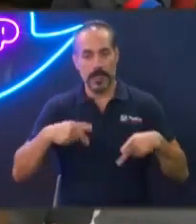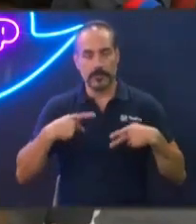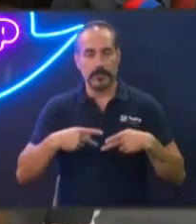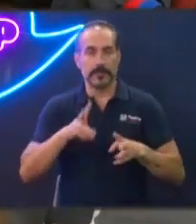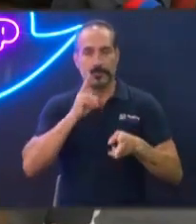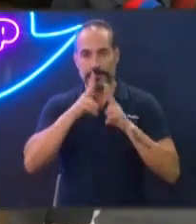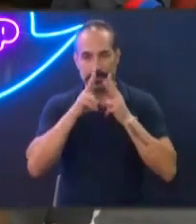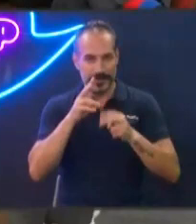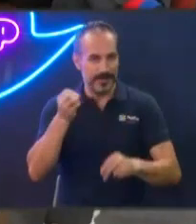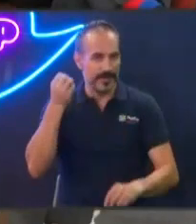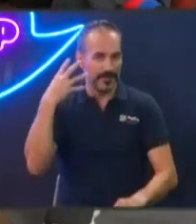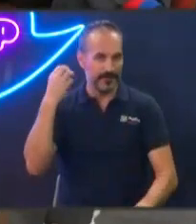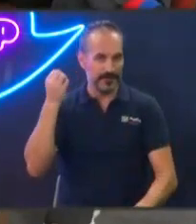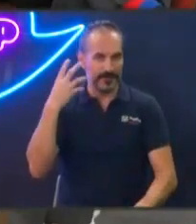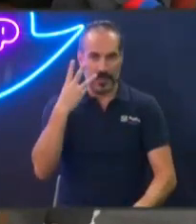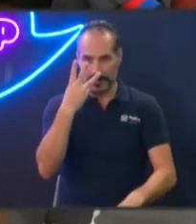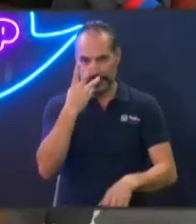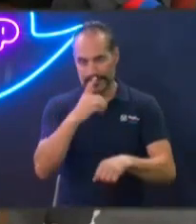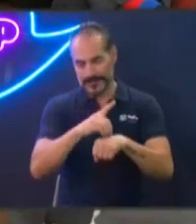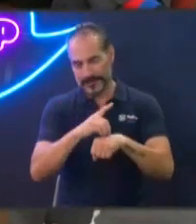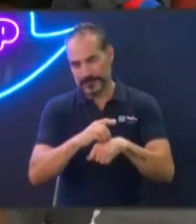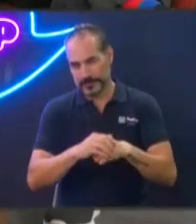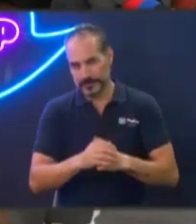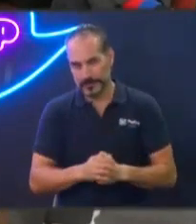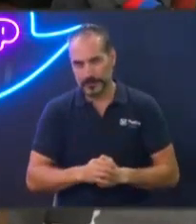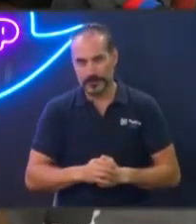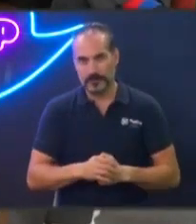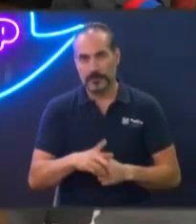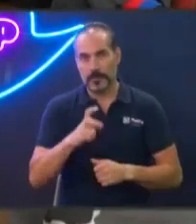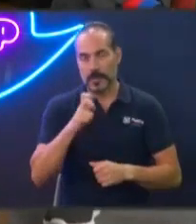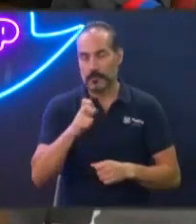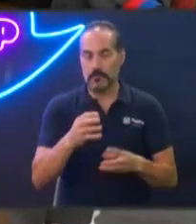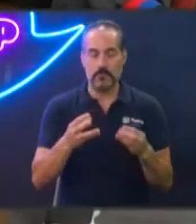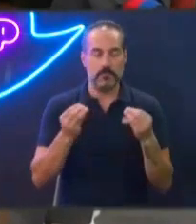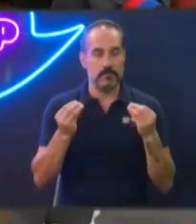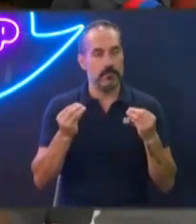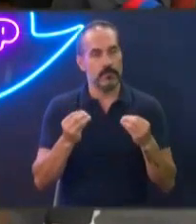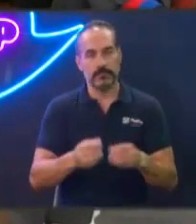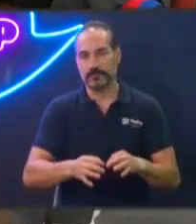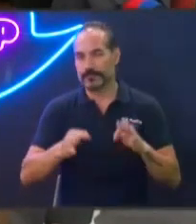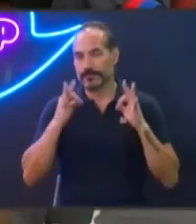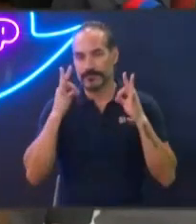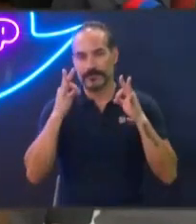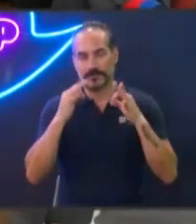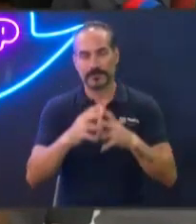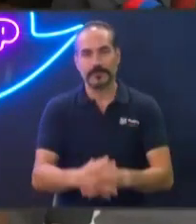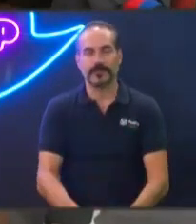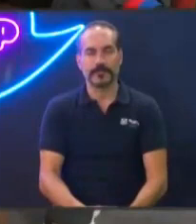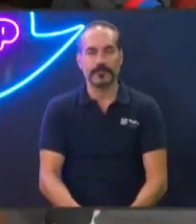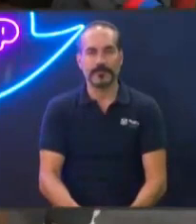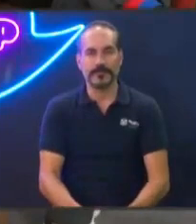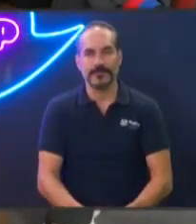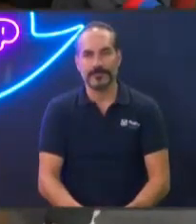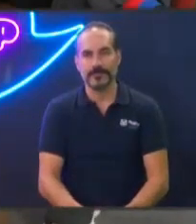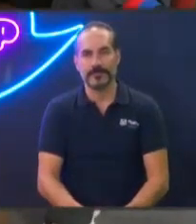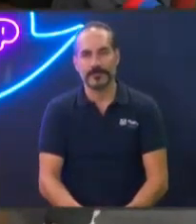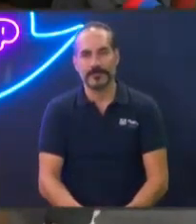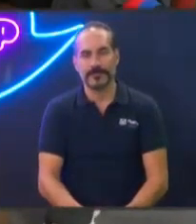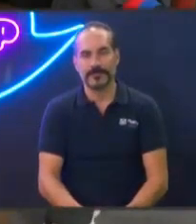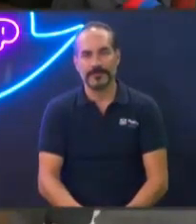eh estos tres días entonces bueno es bastante nutrido todo lo que vamos a abordar excelente me parece